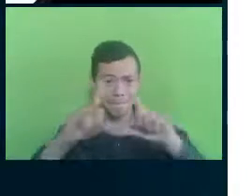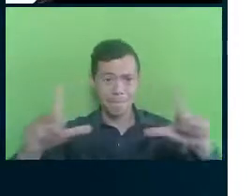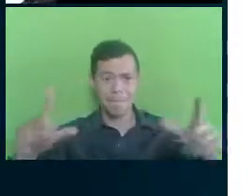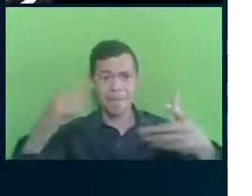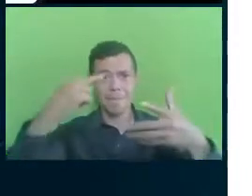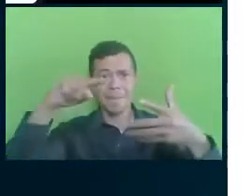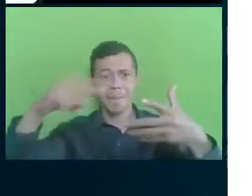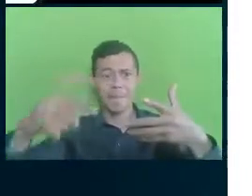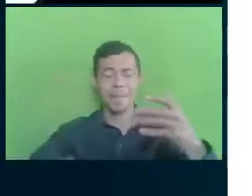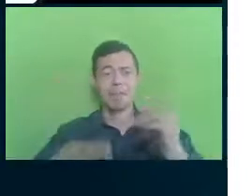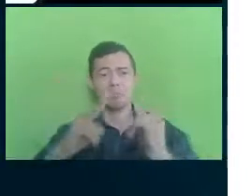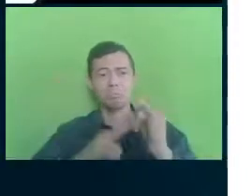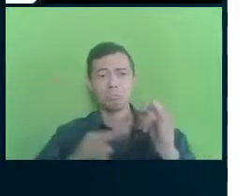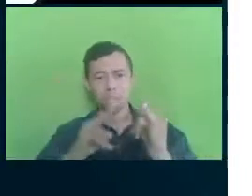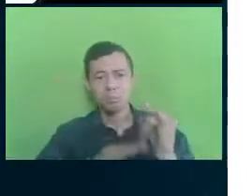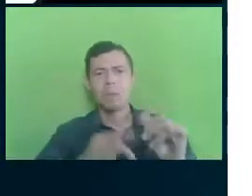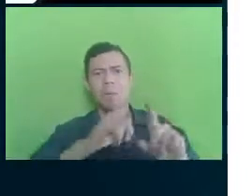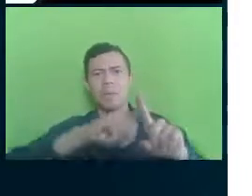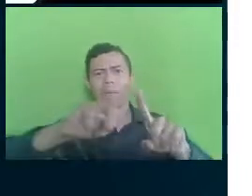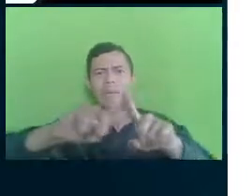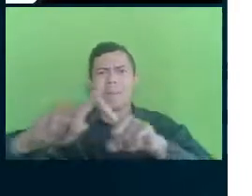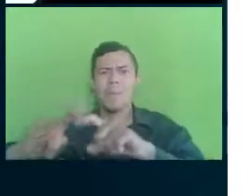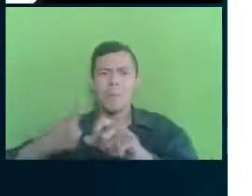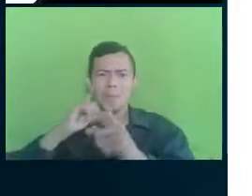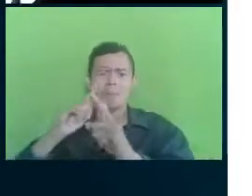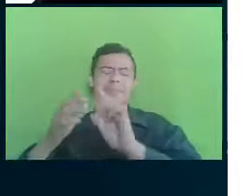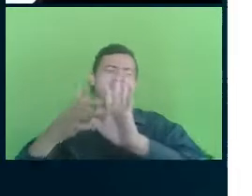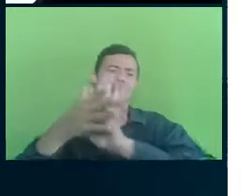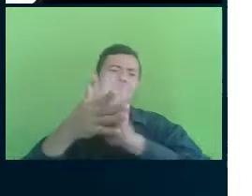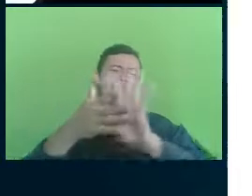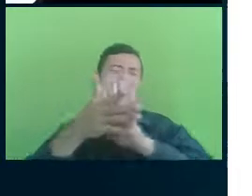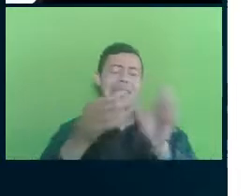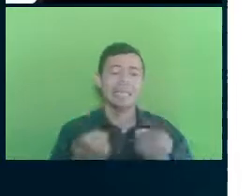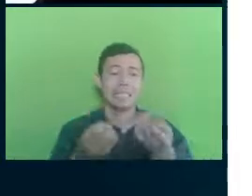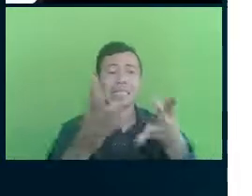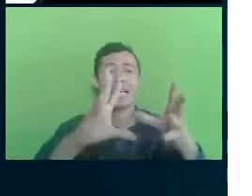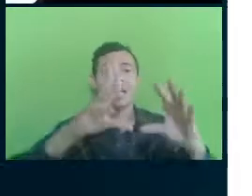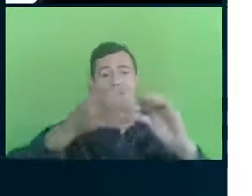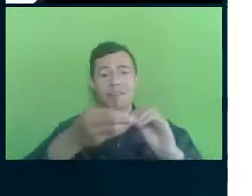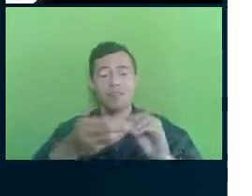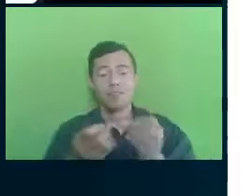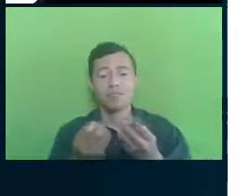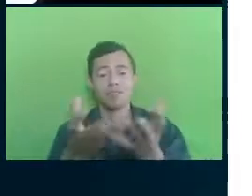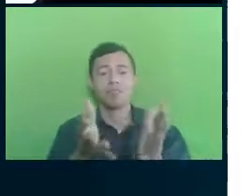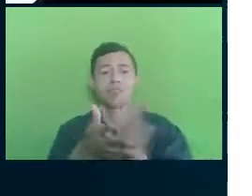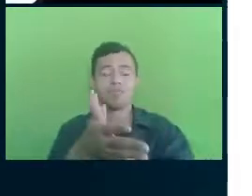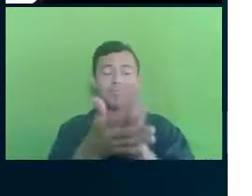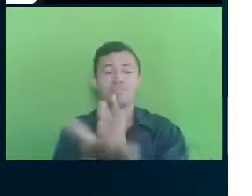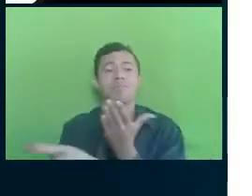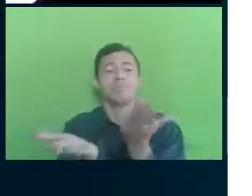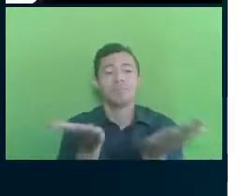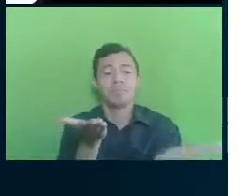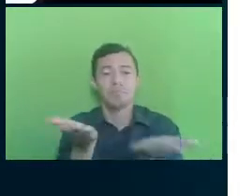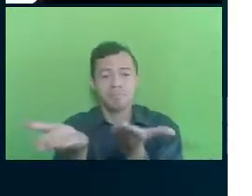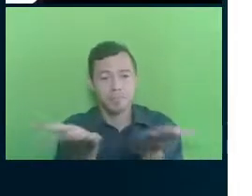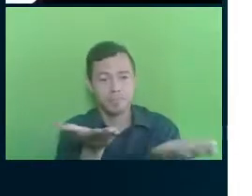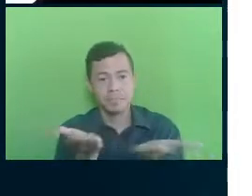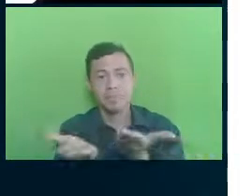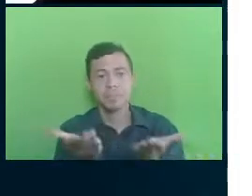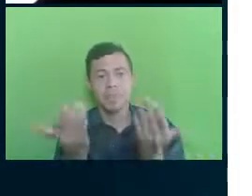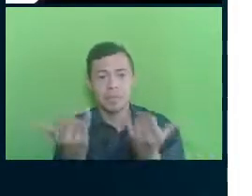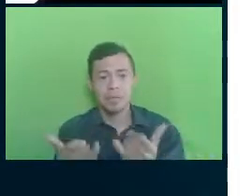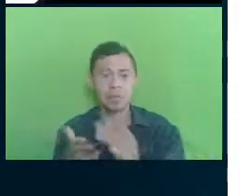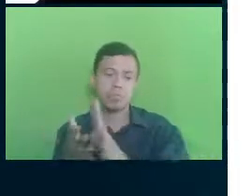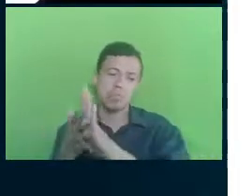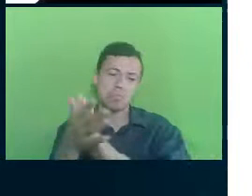hoy en día tienen algún tipo de algoritmo que ayuda a agregarle valor a los diferentes servicios que hoy en día